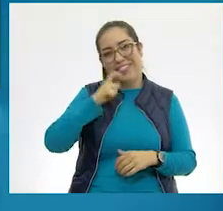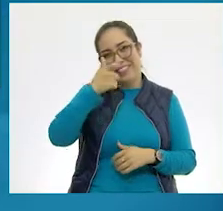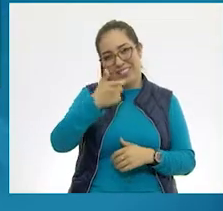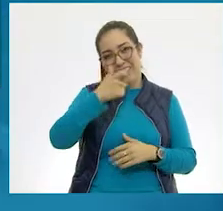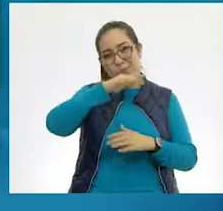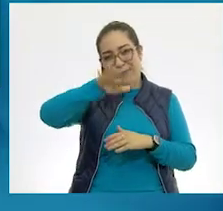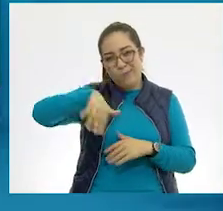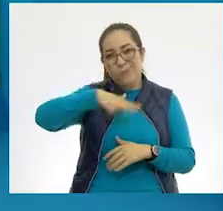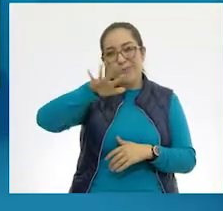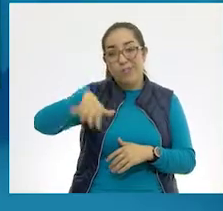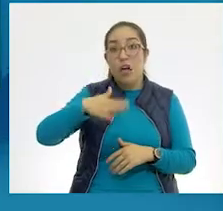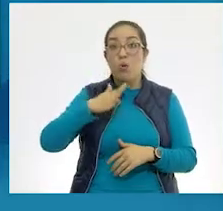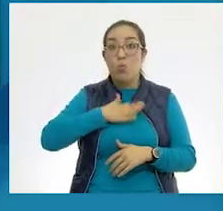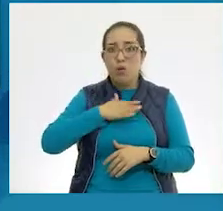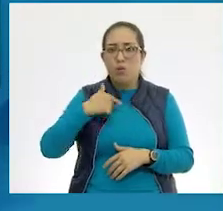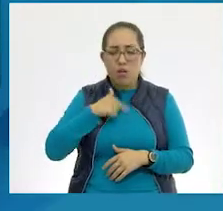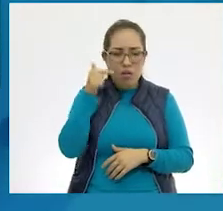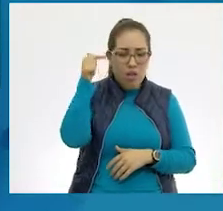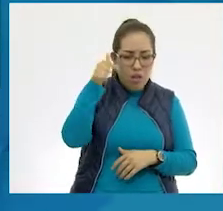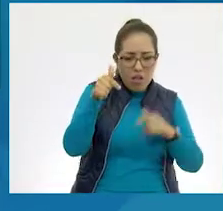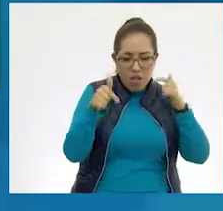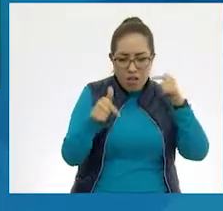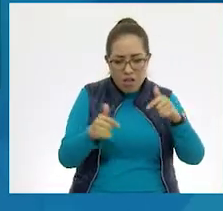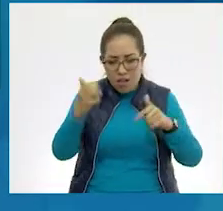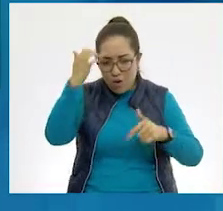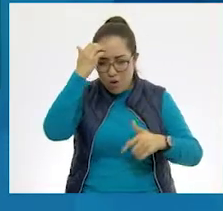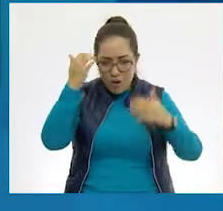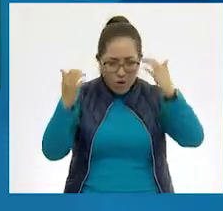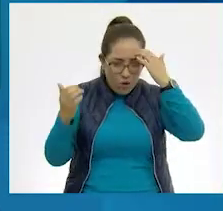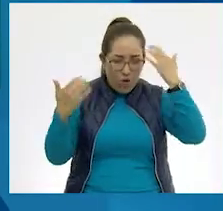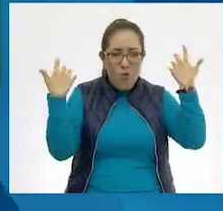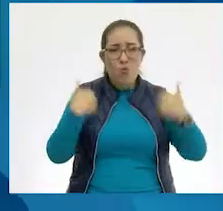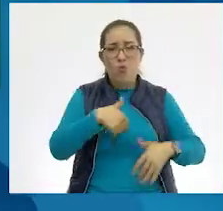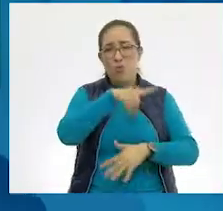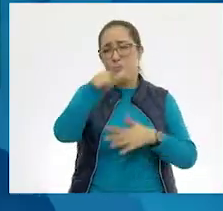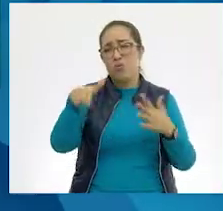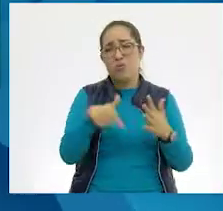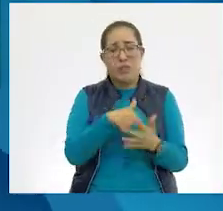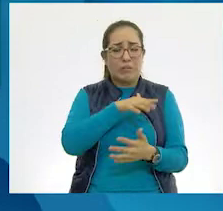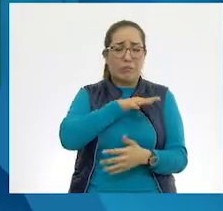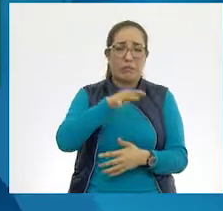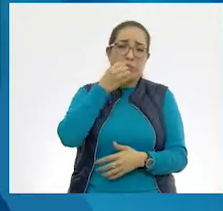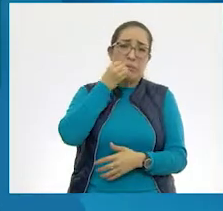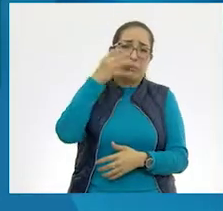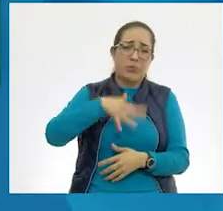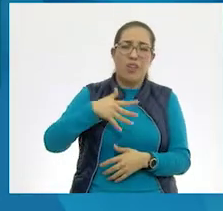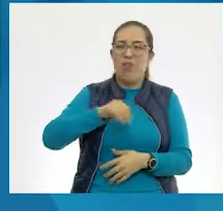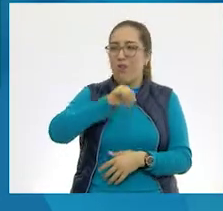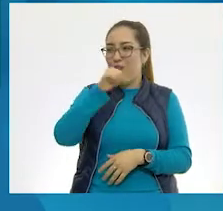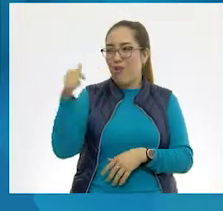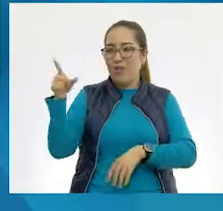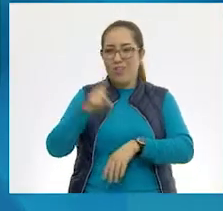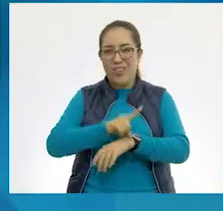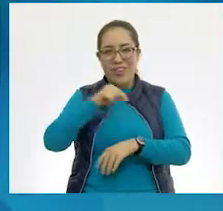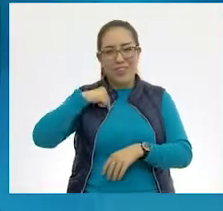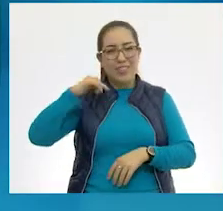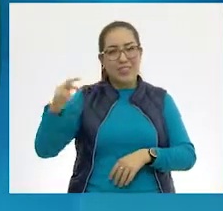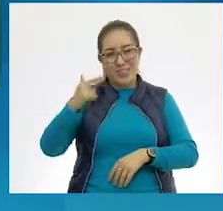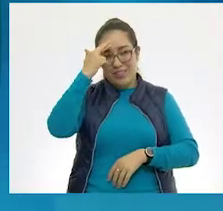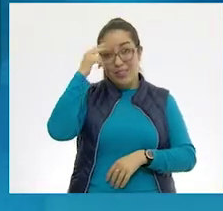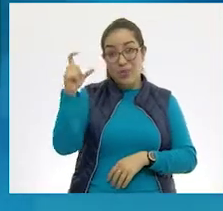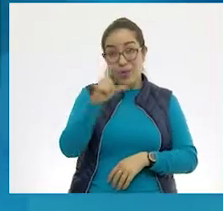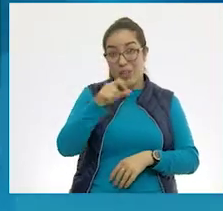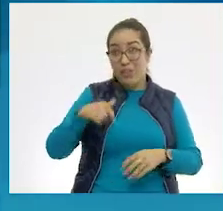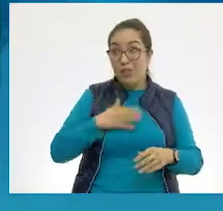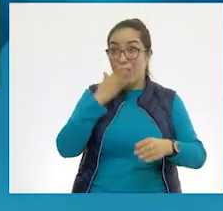Y bueno, pues conocí lugares exóticos que ni se imagina. El otro día me estaba acordando de una vez que fui a